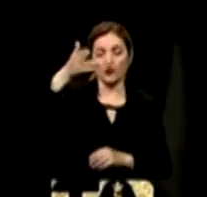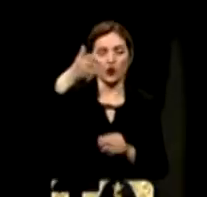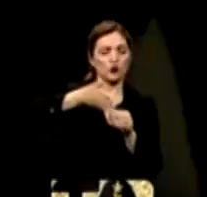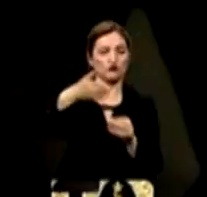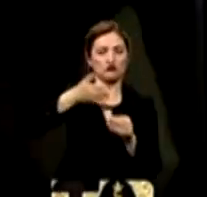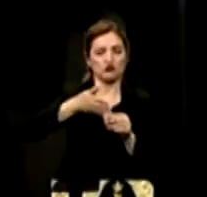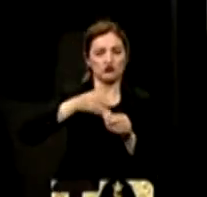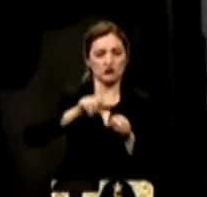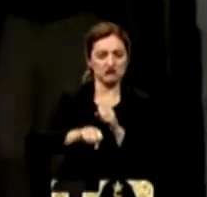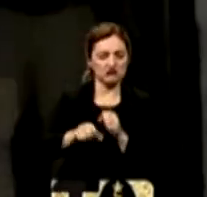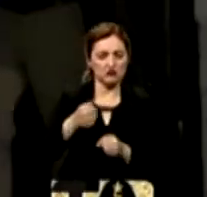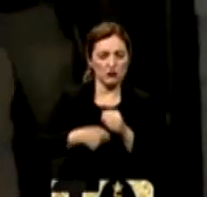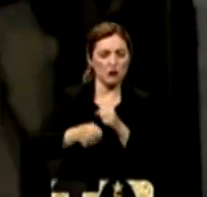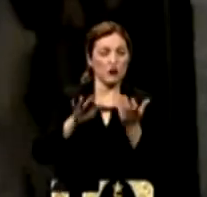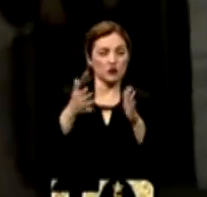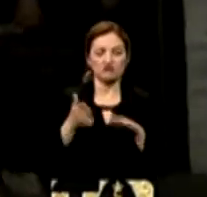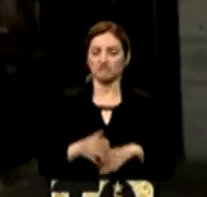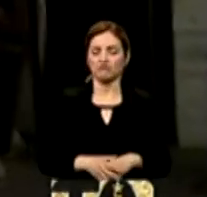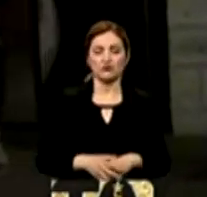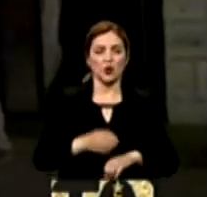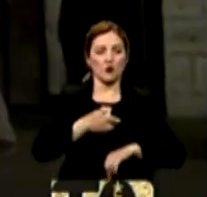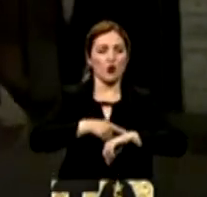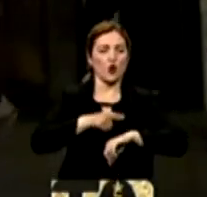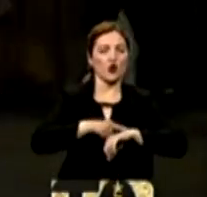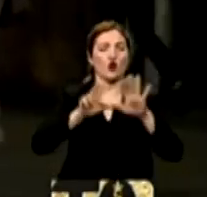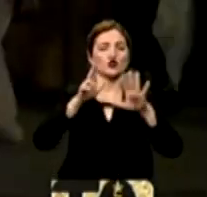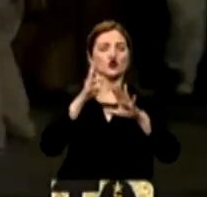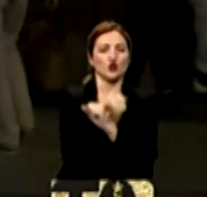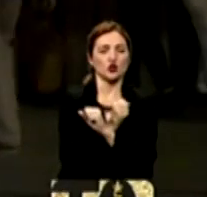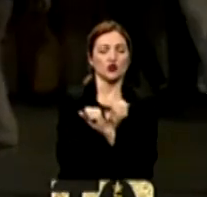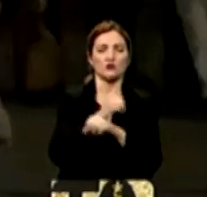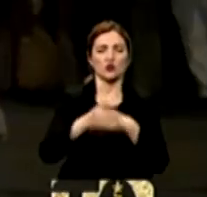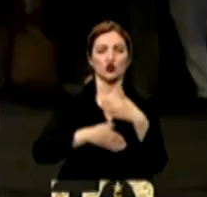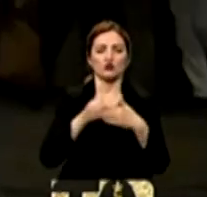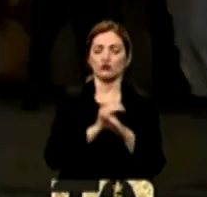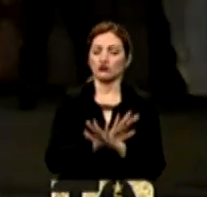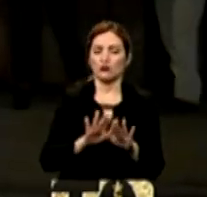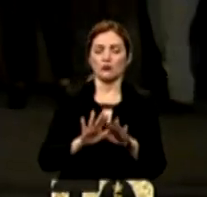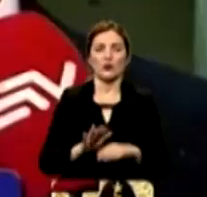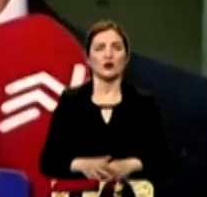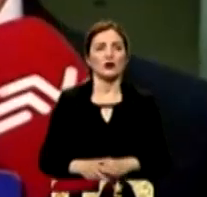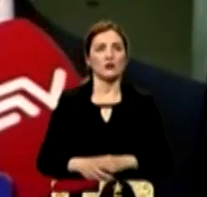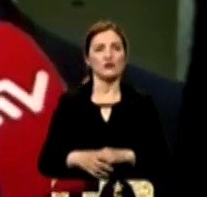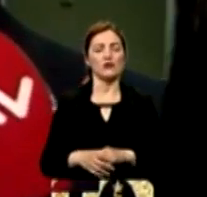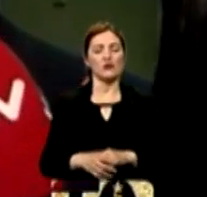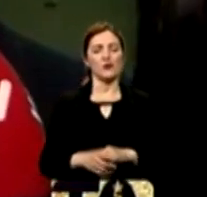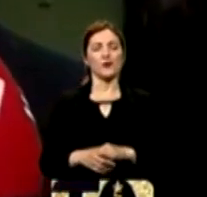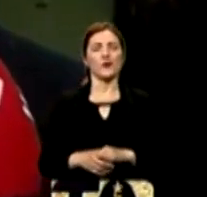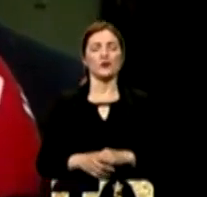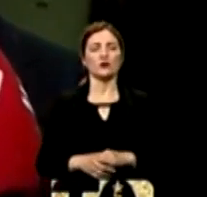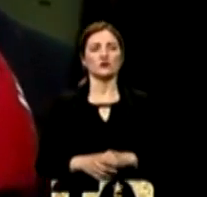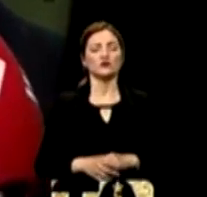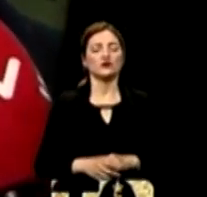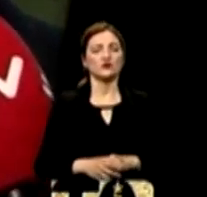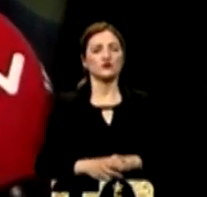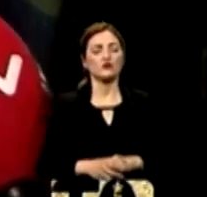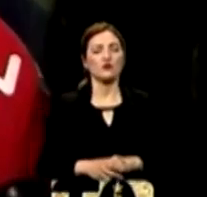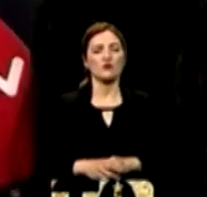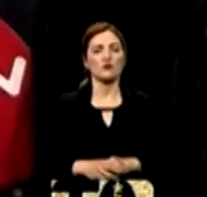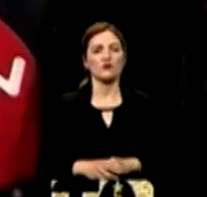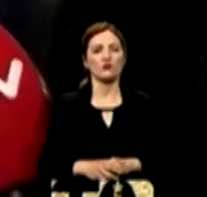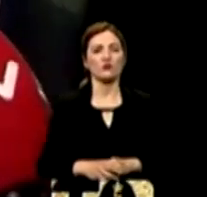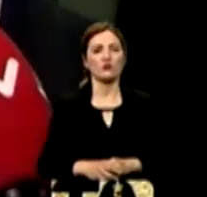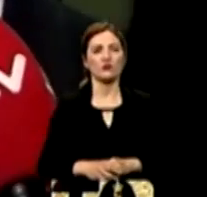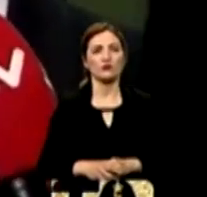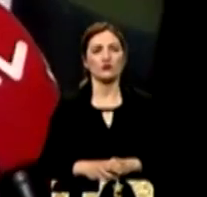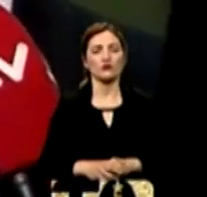intención. Finalmente, después de las 8 de la noche, terminó la audiencia y las conclusiones fueron de ambas partes. Existen suficientes elementos que nos hablan de la muerte